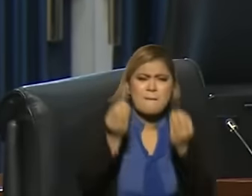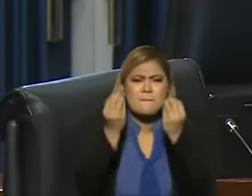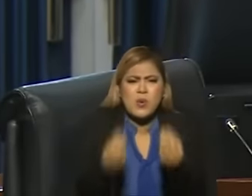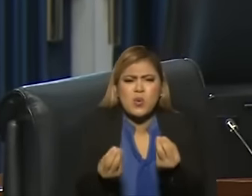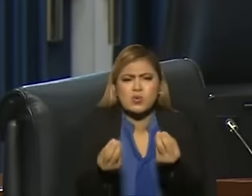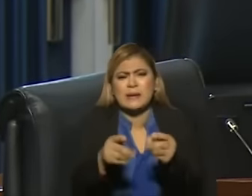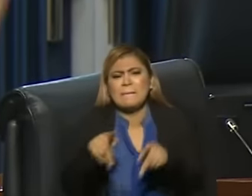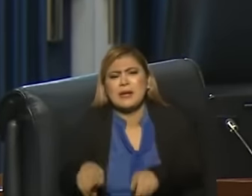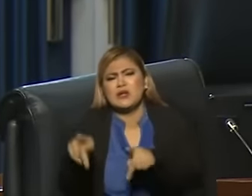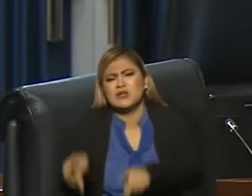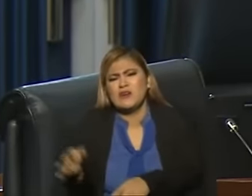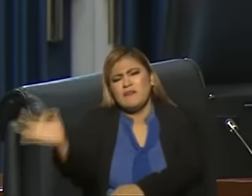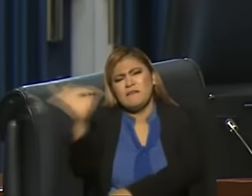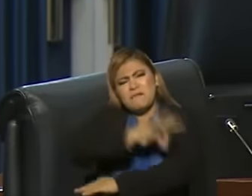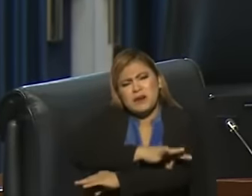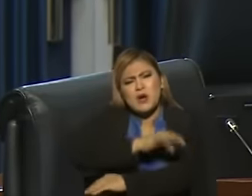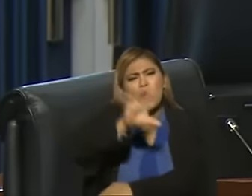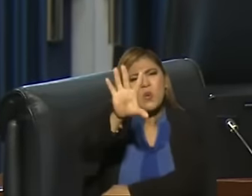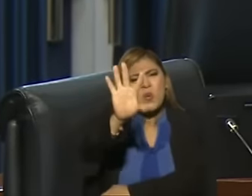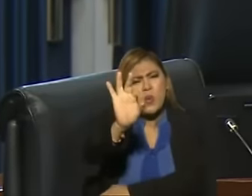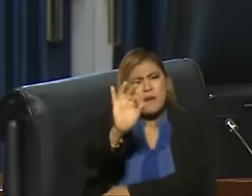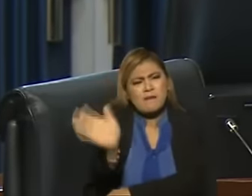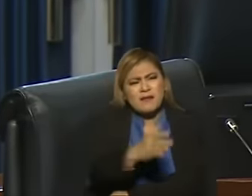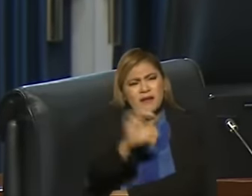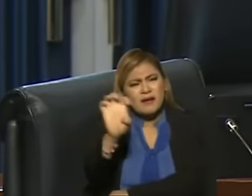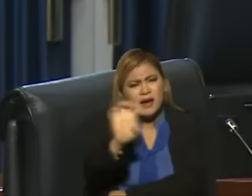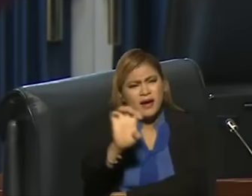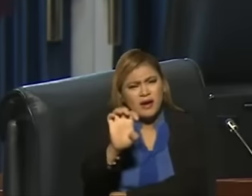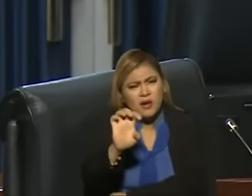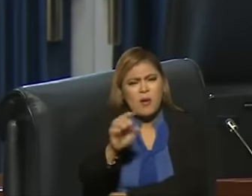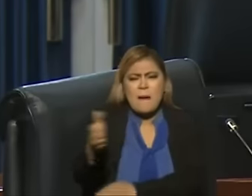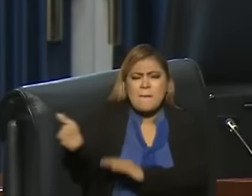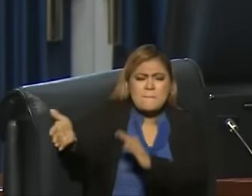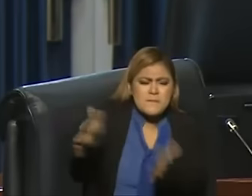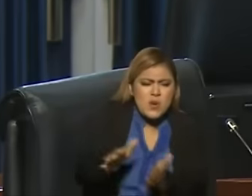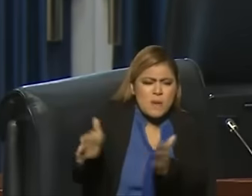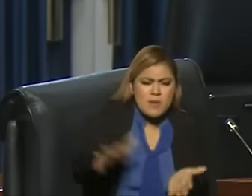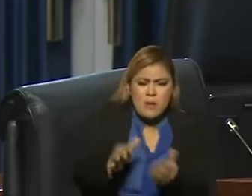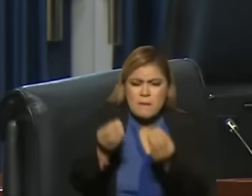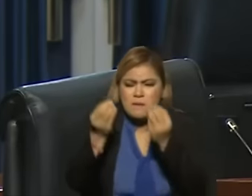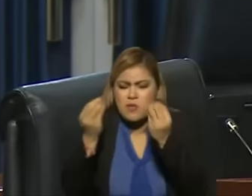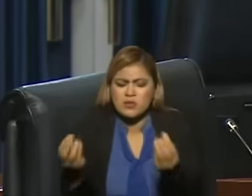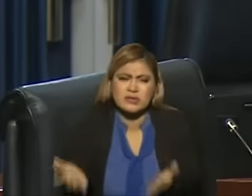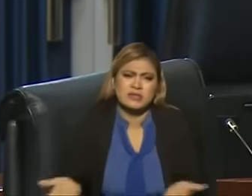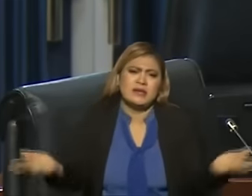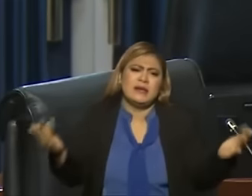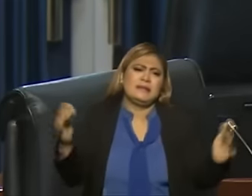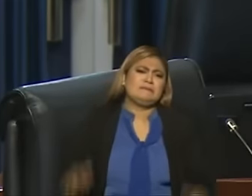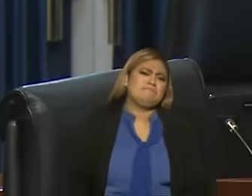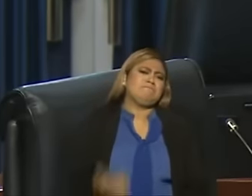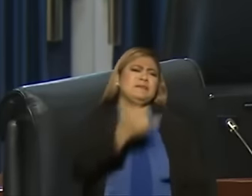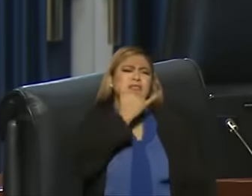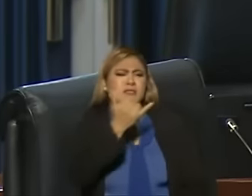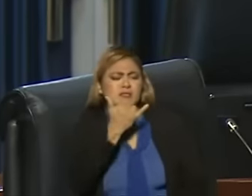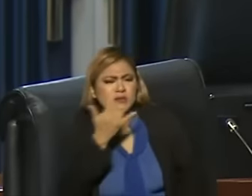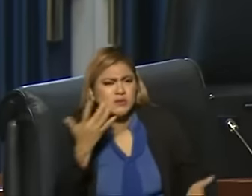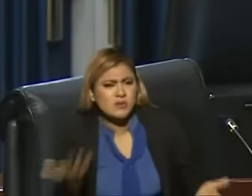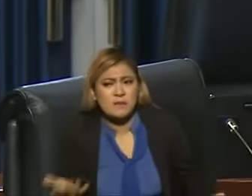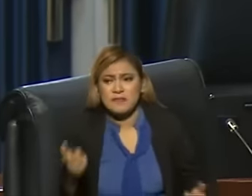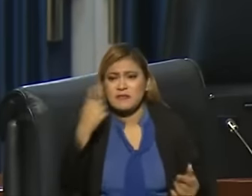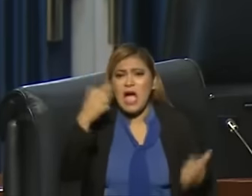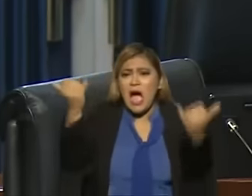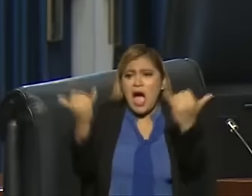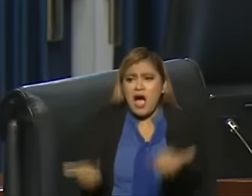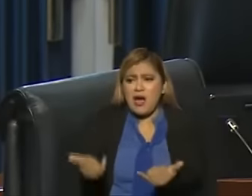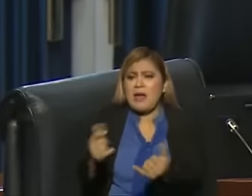nos devolviera nuestro territorio, y ahora nosotros estamos cediendo nuestro territorio como si fuera un enclave colonial a